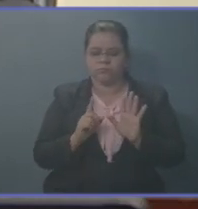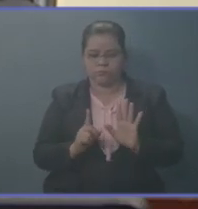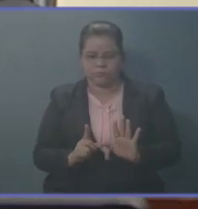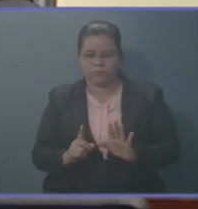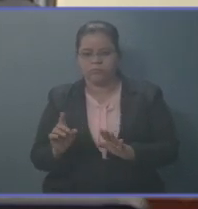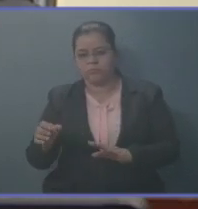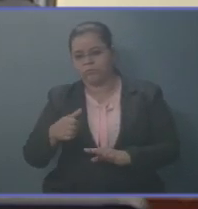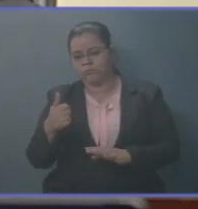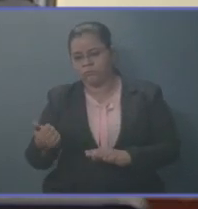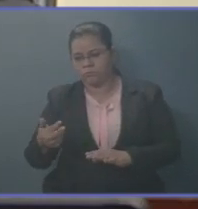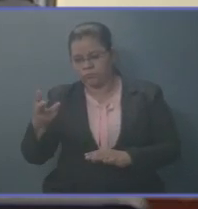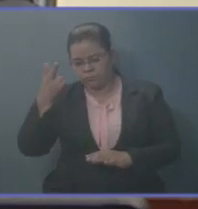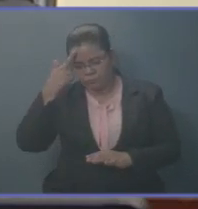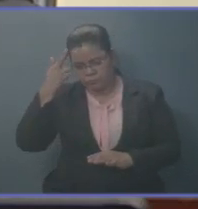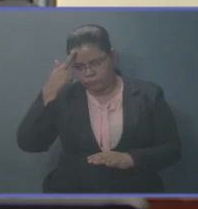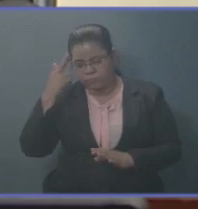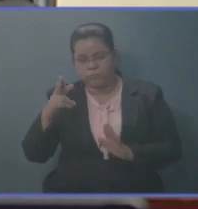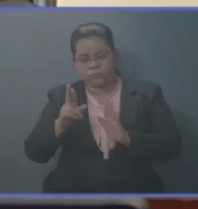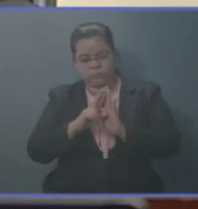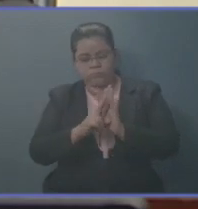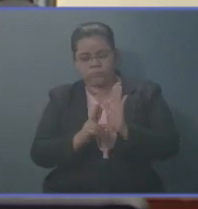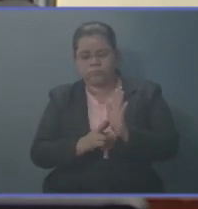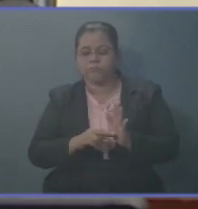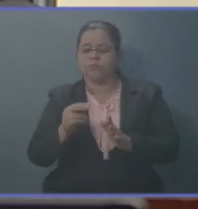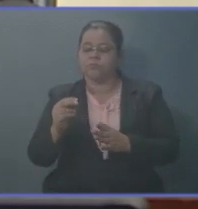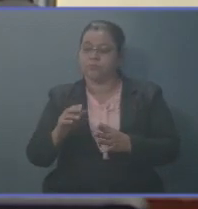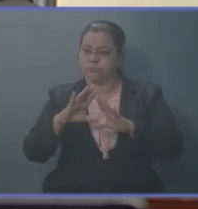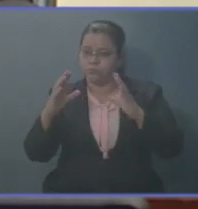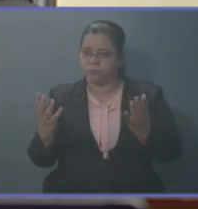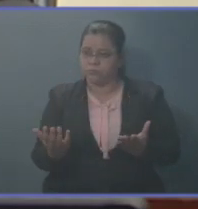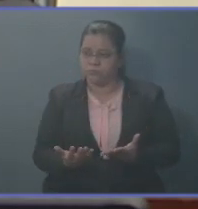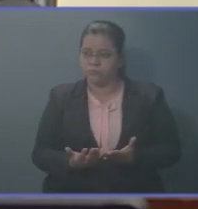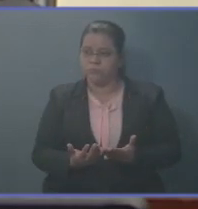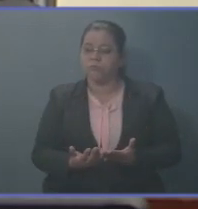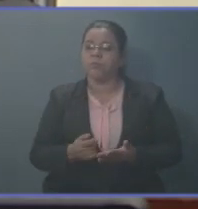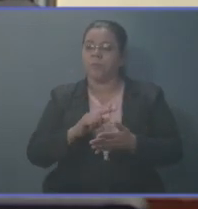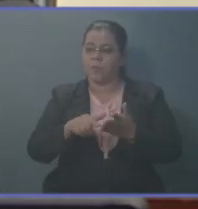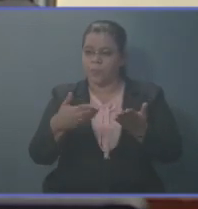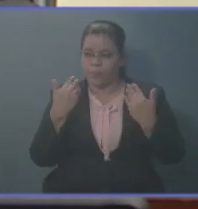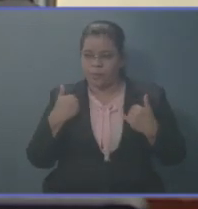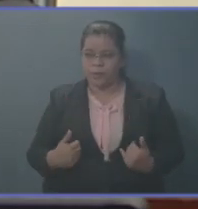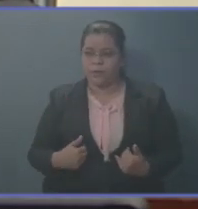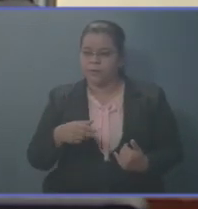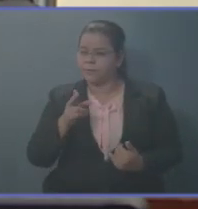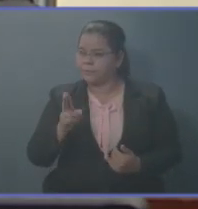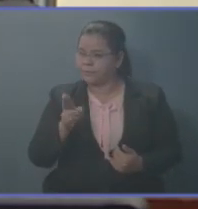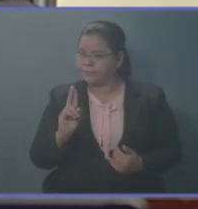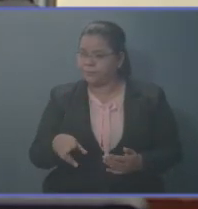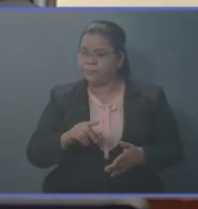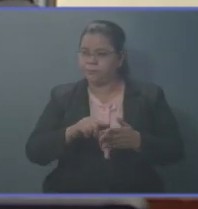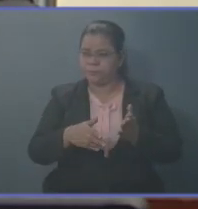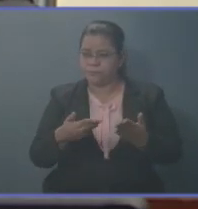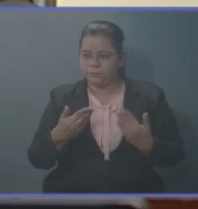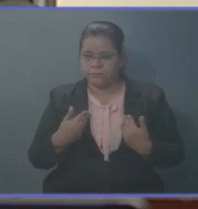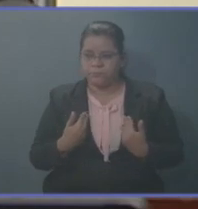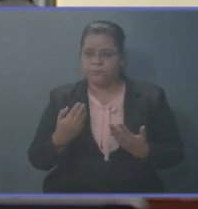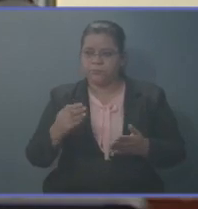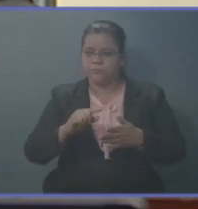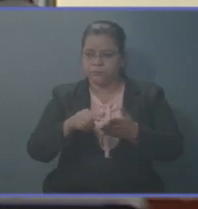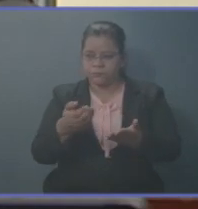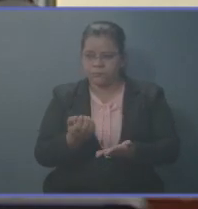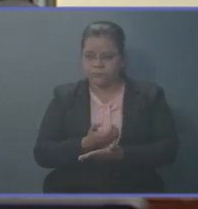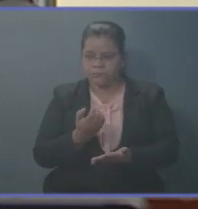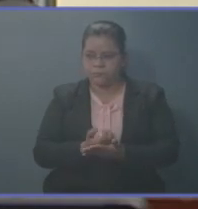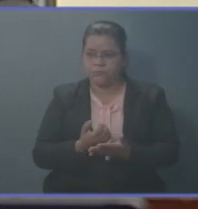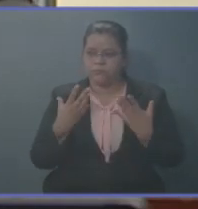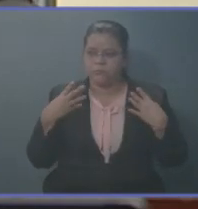otra normativa internacional, la Declaración Universal de los Derechos Humanos, el mismo Pacto Internacional de los Derechos Económicos, Sociales y Culturales y el